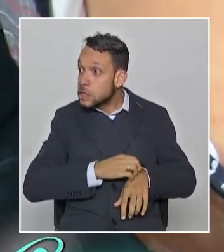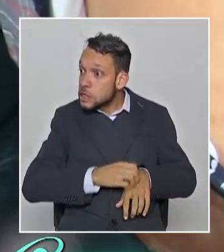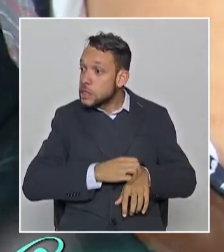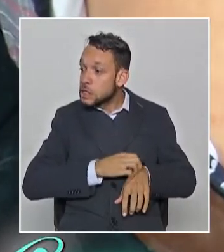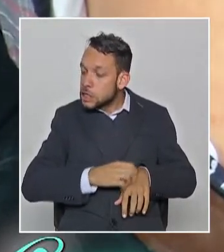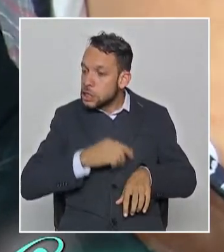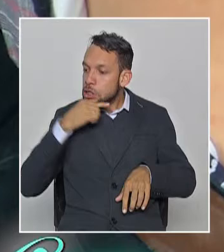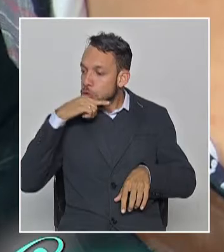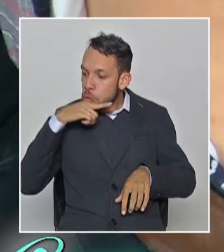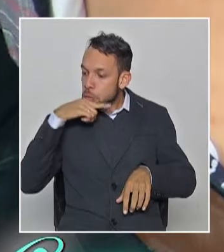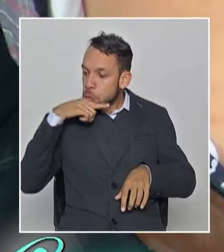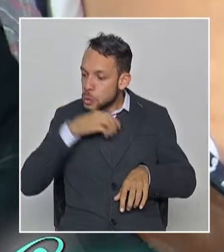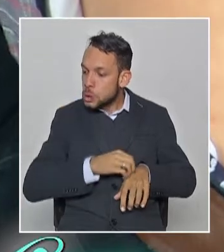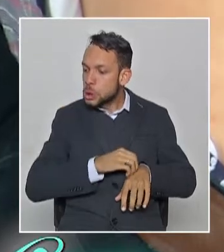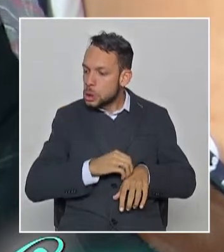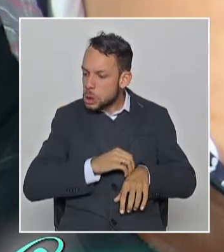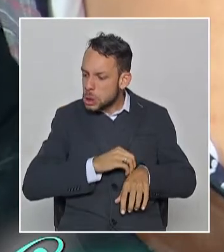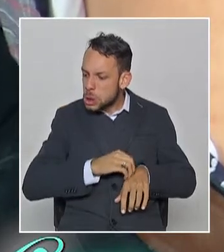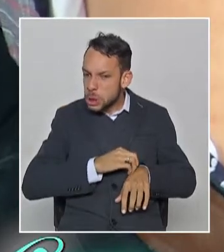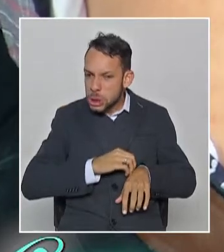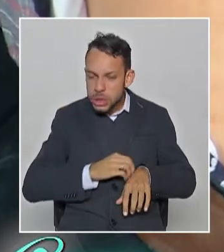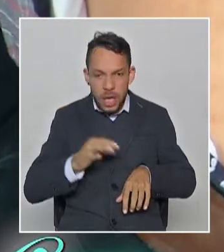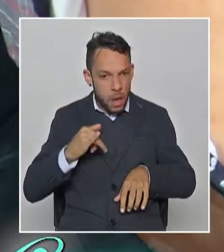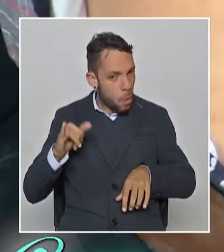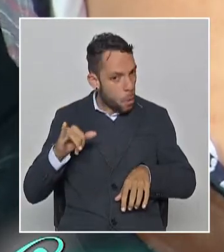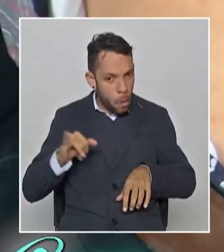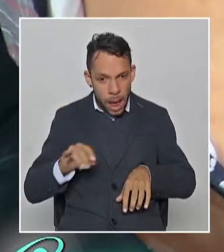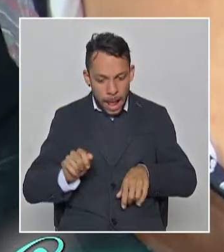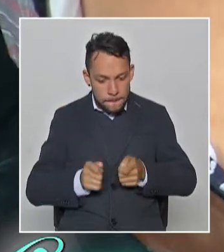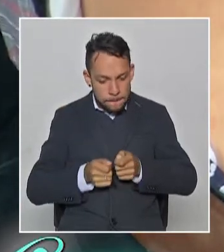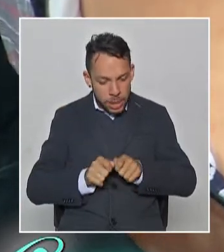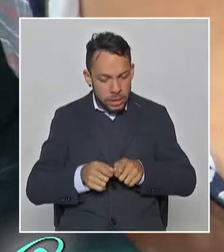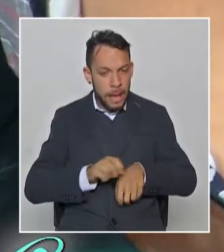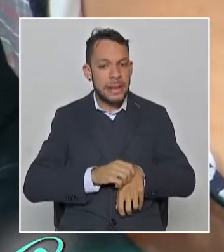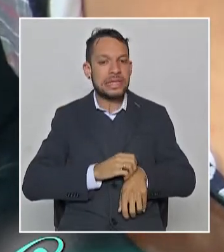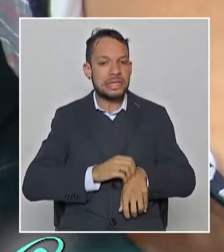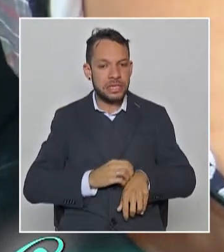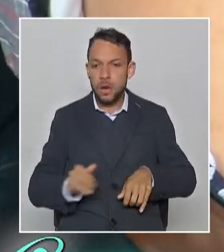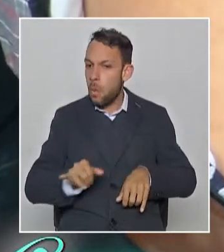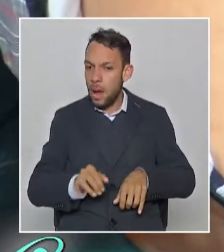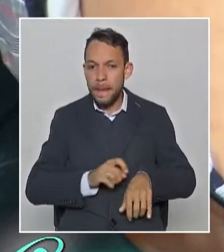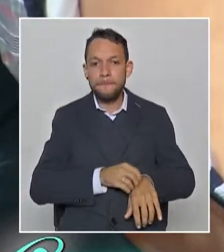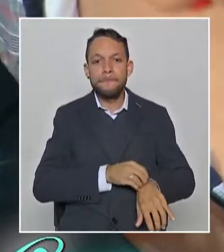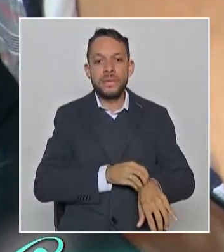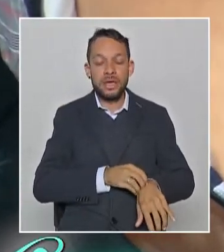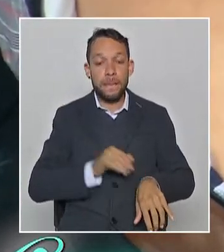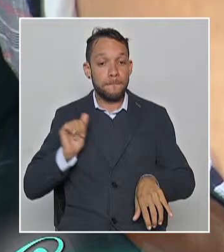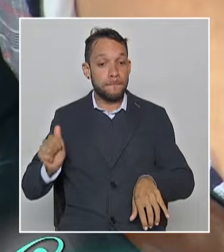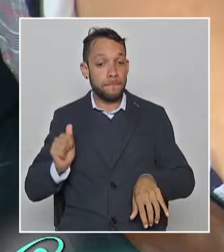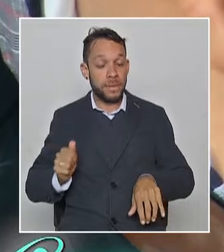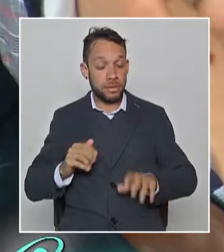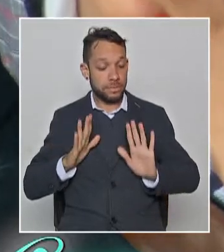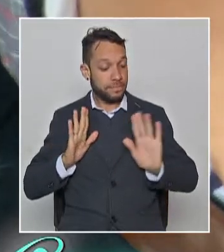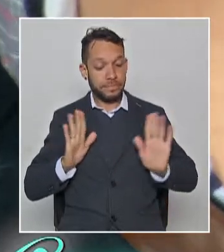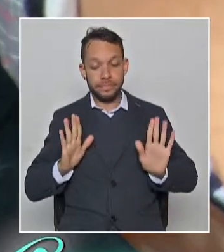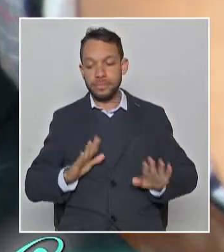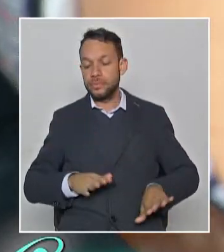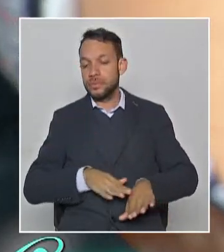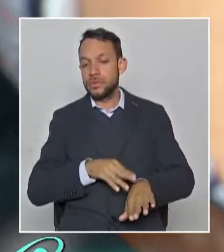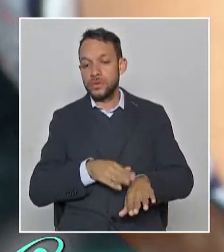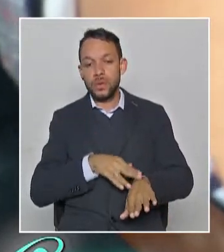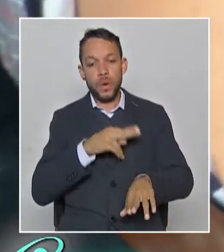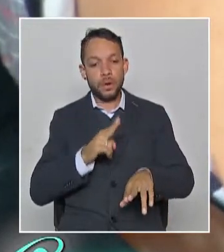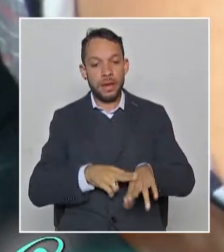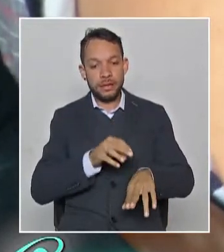mucha picazón porque es un insecto, igual como un mosco, una pulga pica, la abeja también pica. Y él, sin embargo, no se rascó. La inflamación es